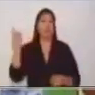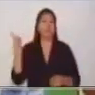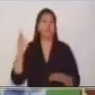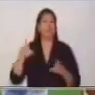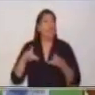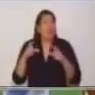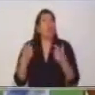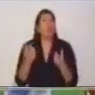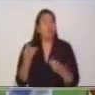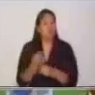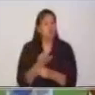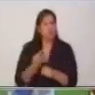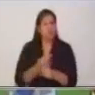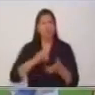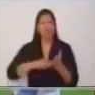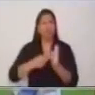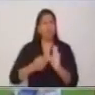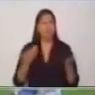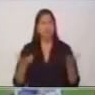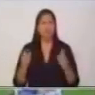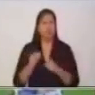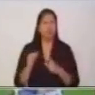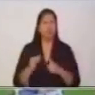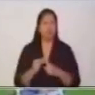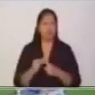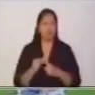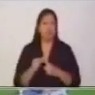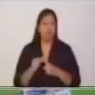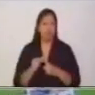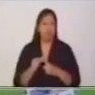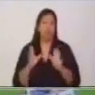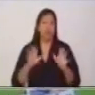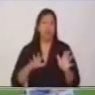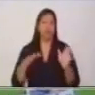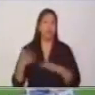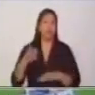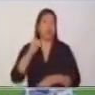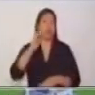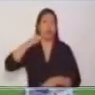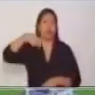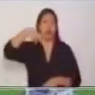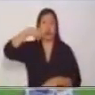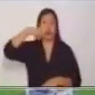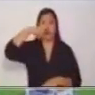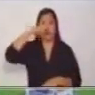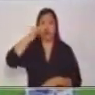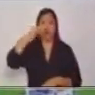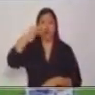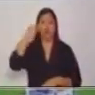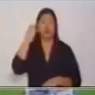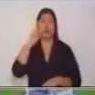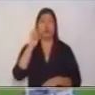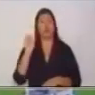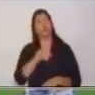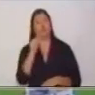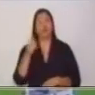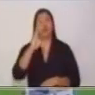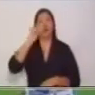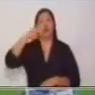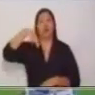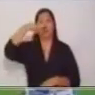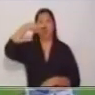utilizando los significados de las palabras? Recuérdate, denotativo y connotativo. ¿Qué significado crees que está